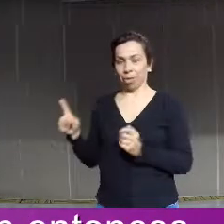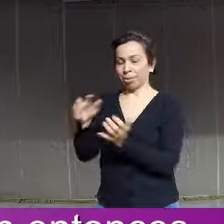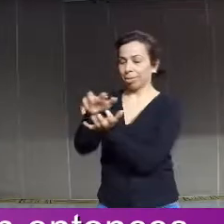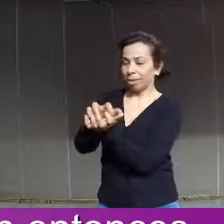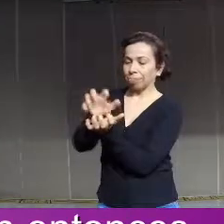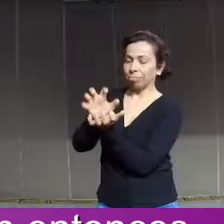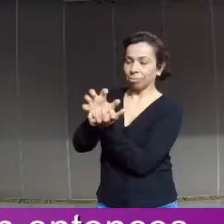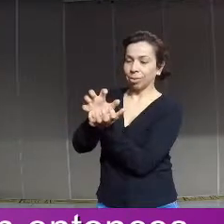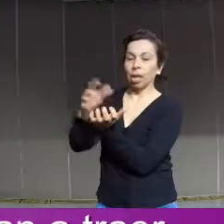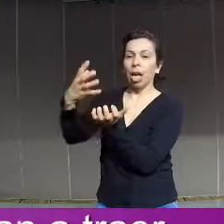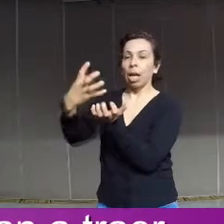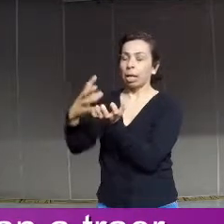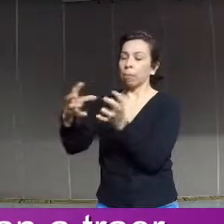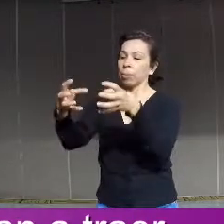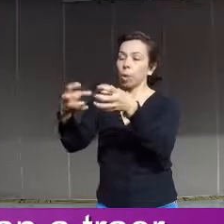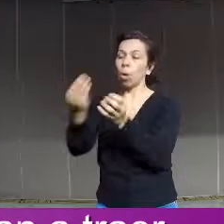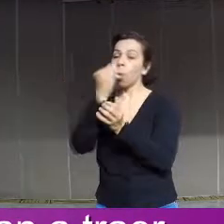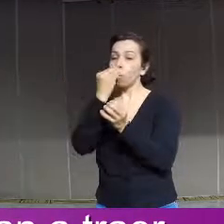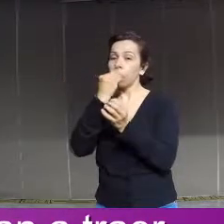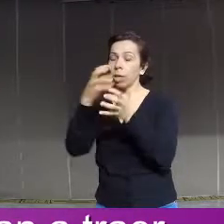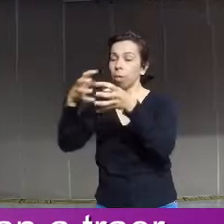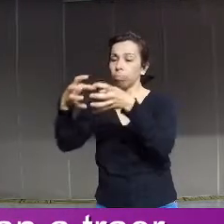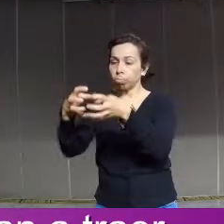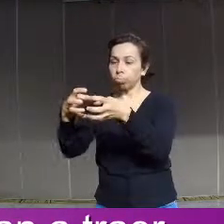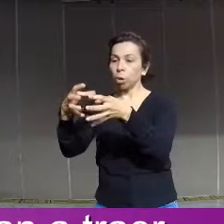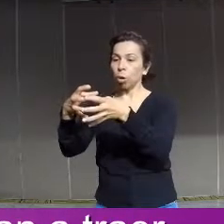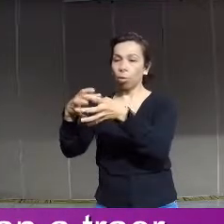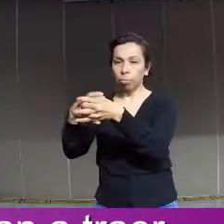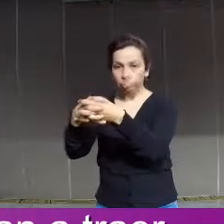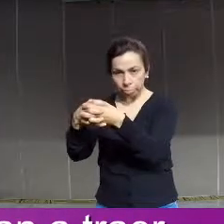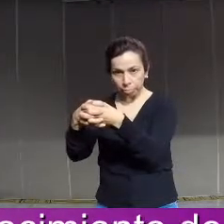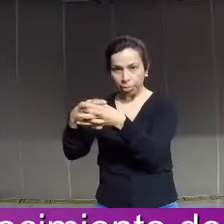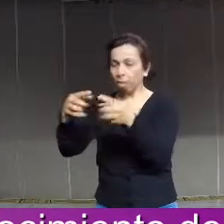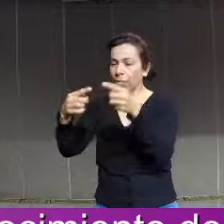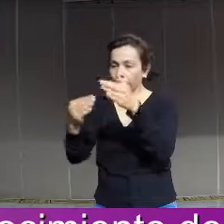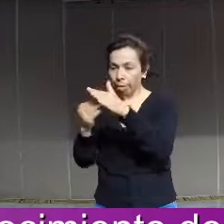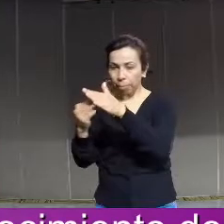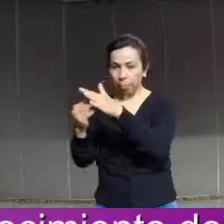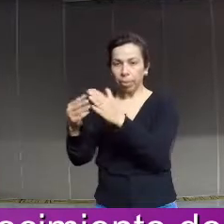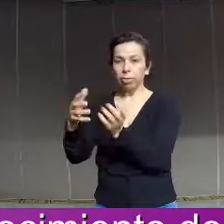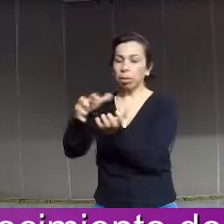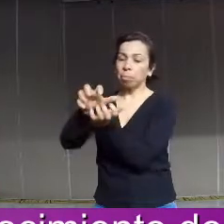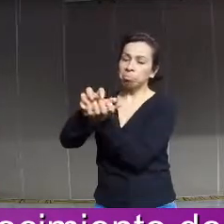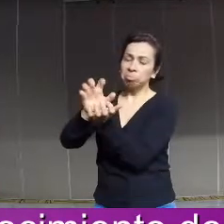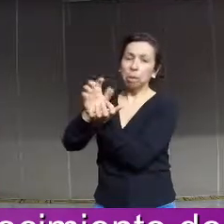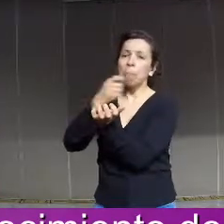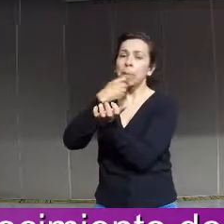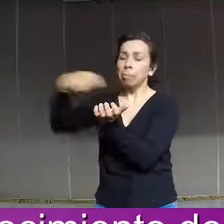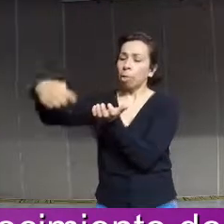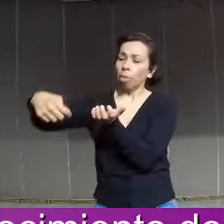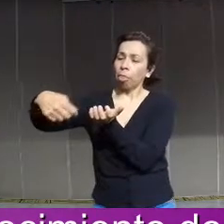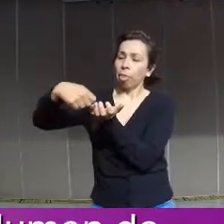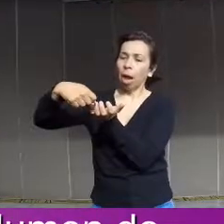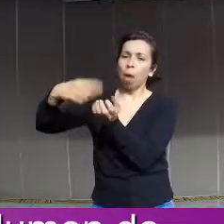de alimento que ingresa en la boca por esta ausencia en la propioceptividad. Ellos a veces no saben si lo que vos le estás dando